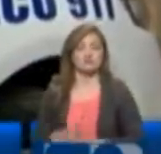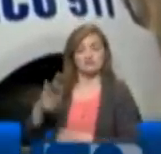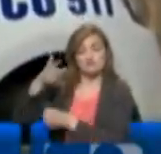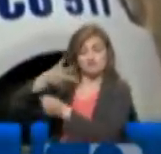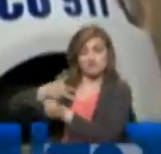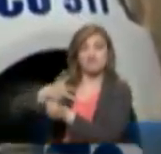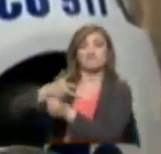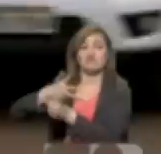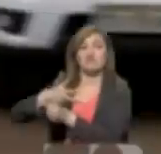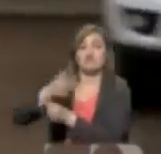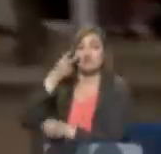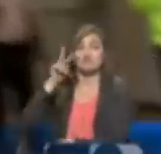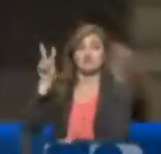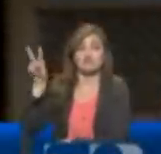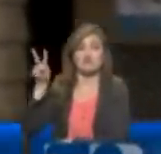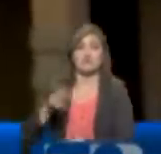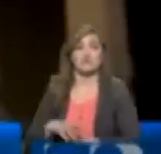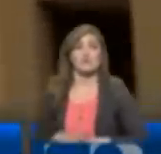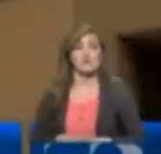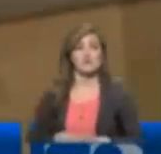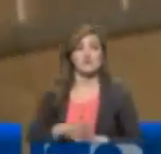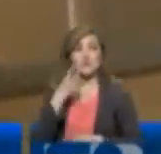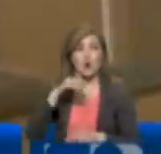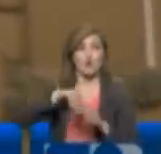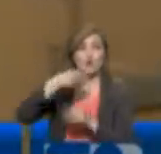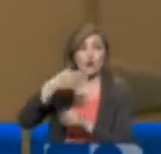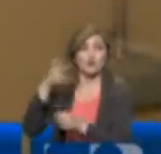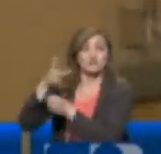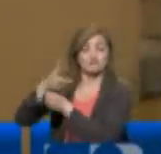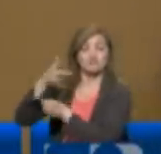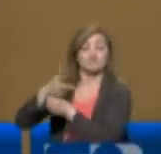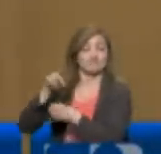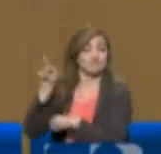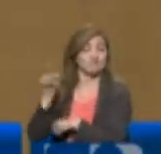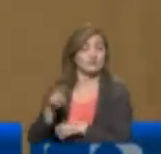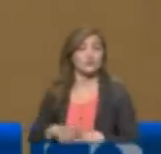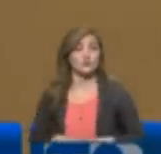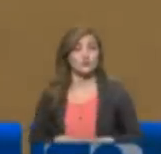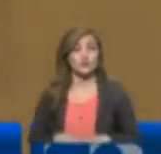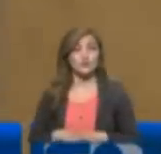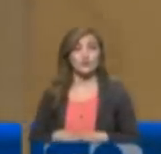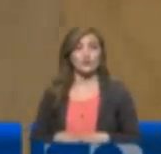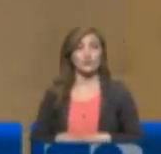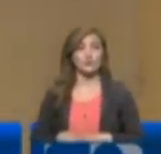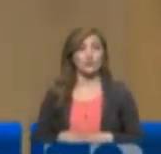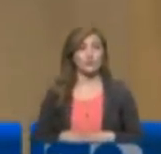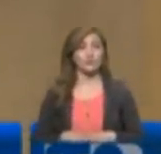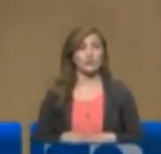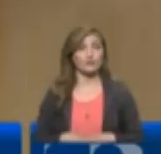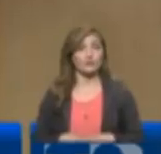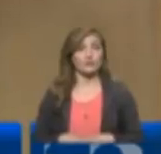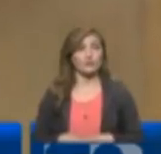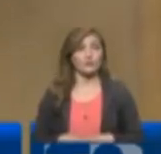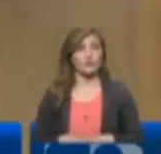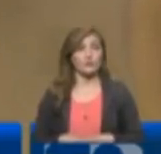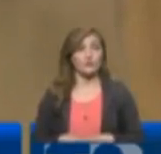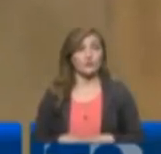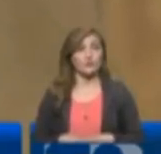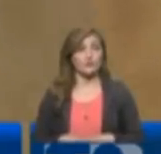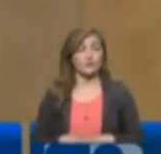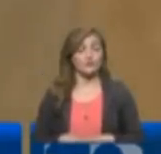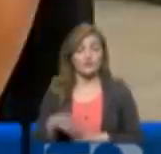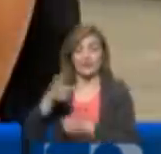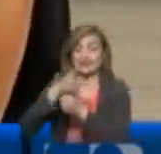seguridad como lo pueden ver en la parte externa de la urbanización marina d'or park aparentemente los criminales habrían quedado